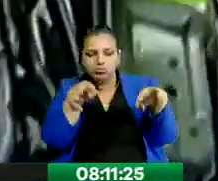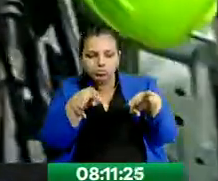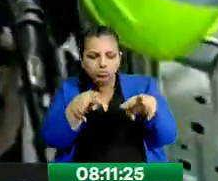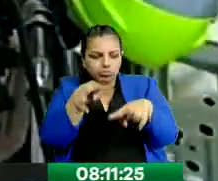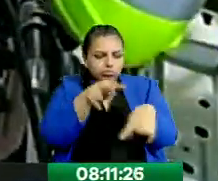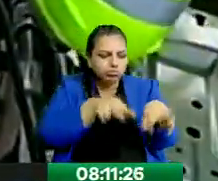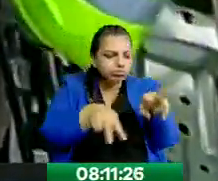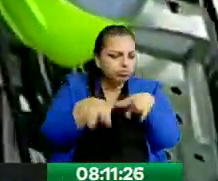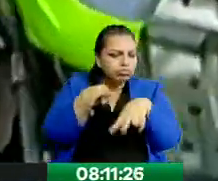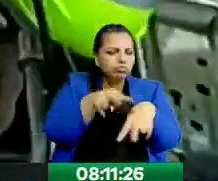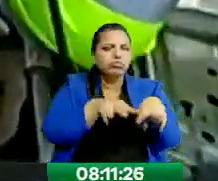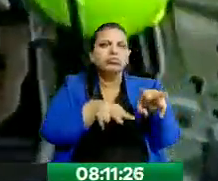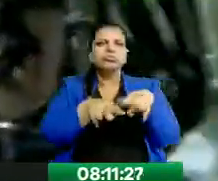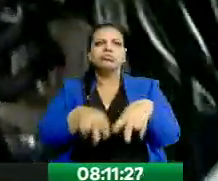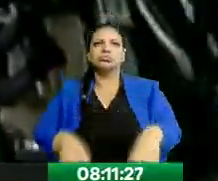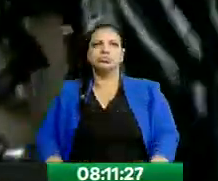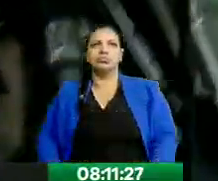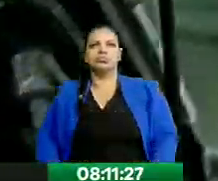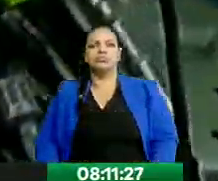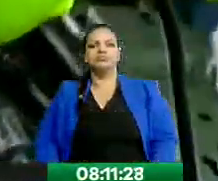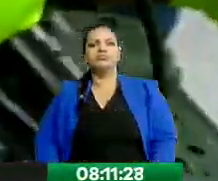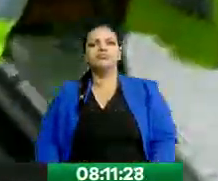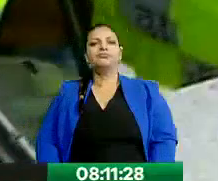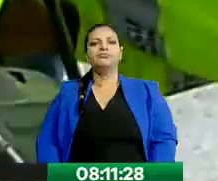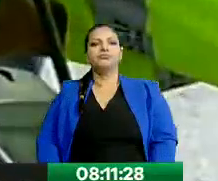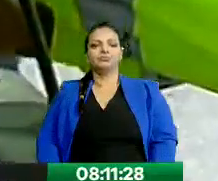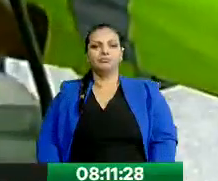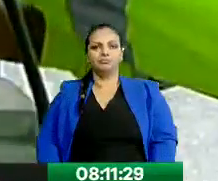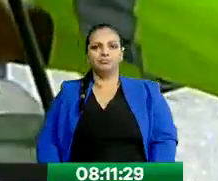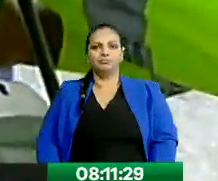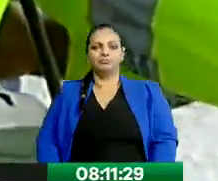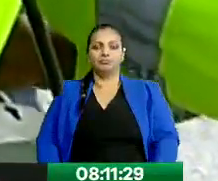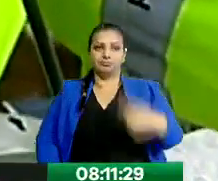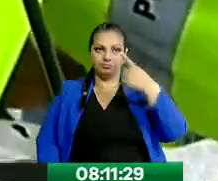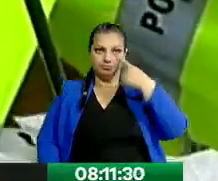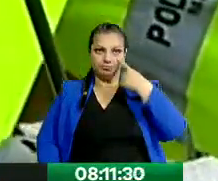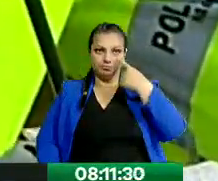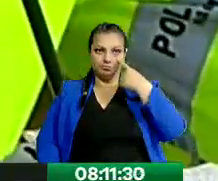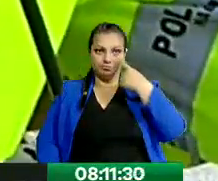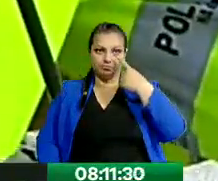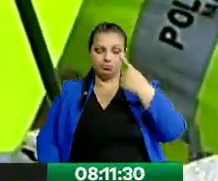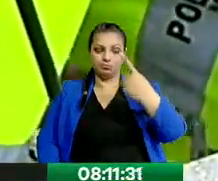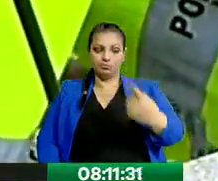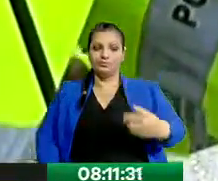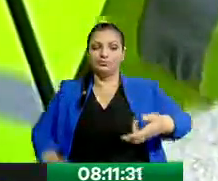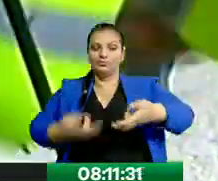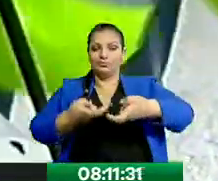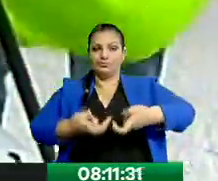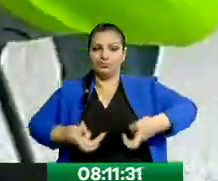se puede verificar, miren, ahí está el agente de la Policía Judicial. De esta forma se puede constatar que el motor,